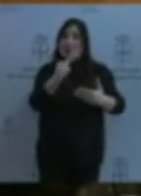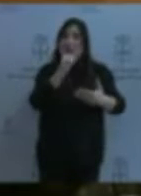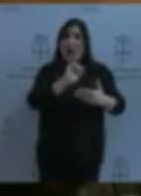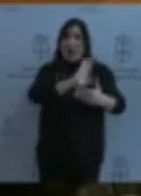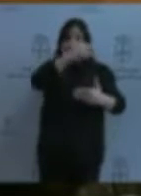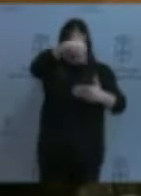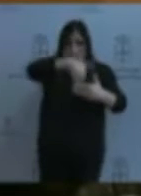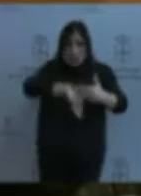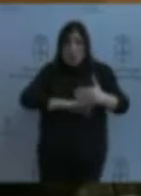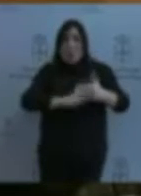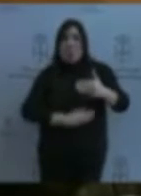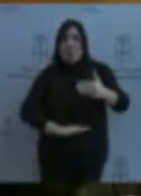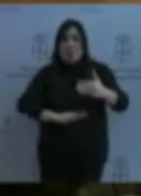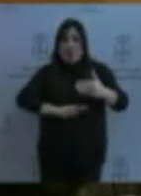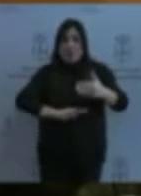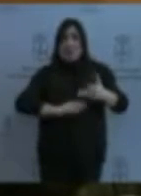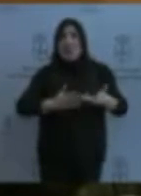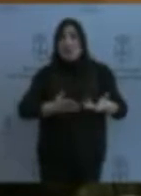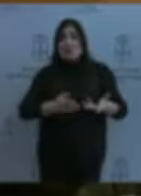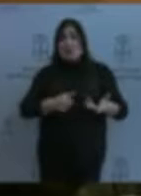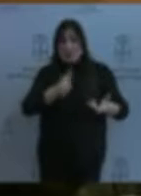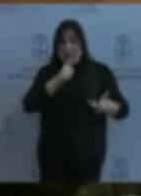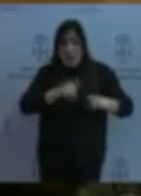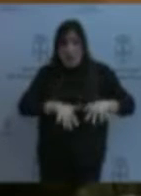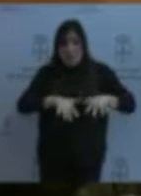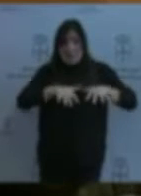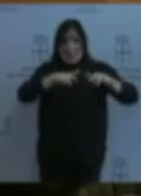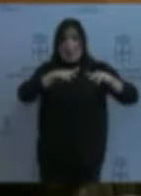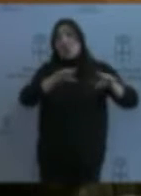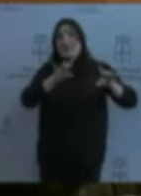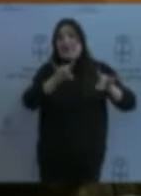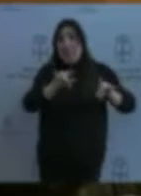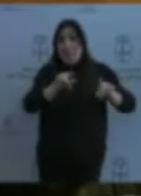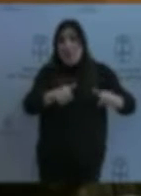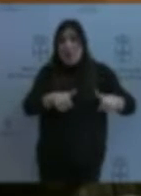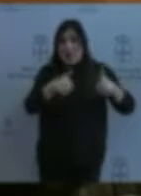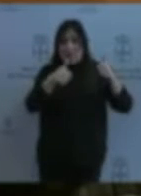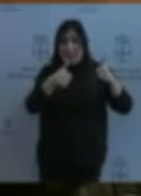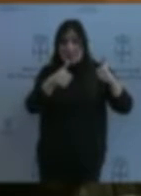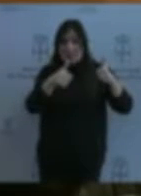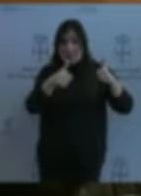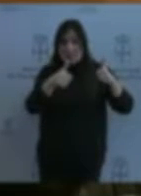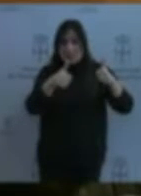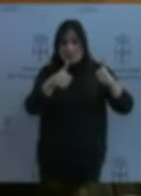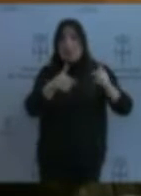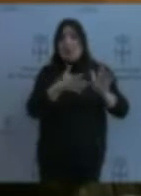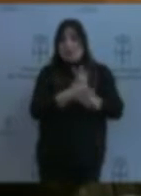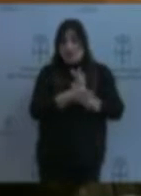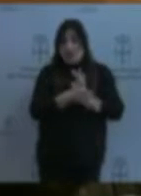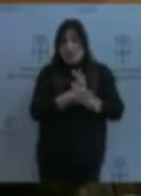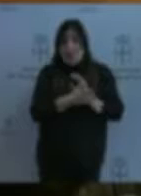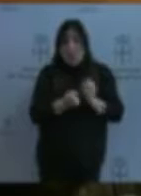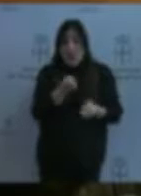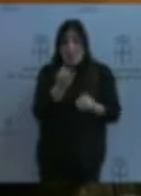eso aumente, por un lado, la salinidad del agua que existe dentro de esta poza, dañando toda la vegetación aledaña